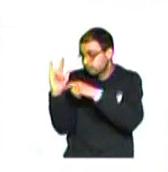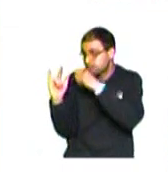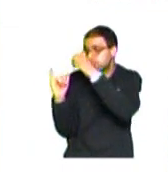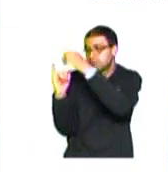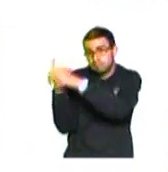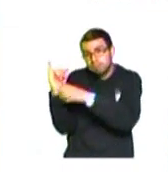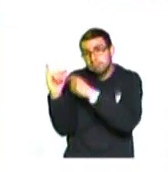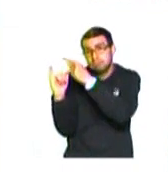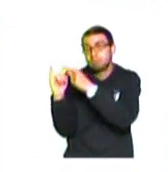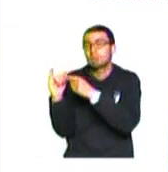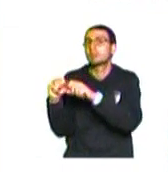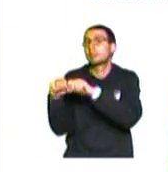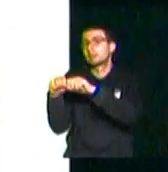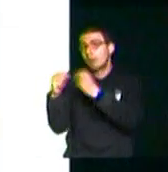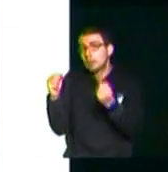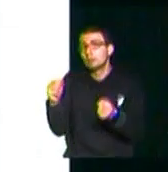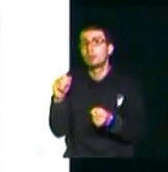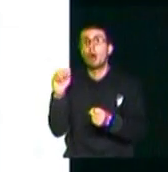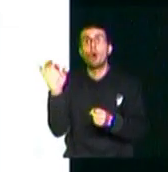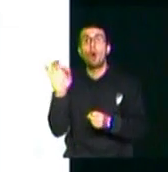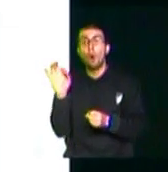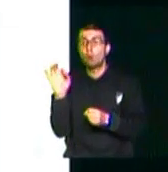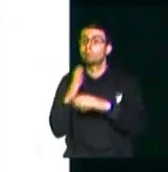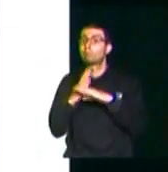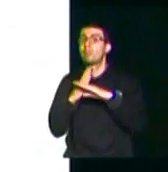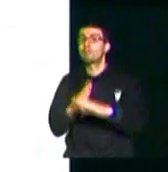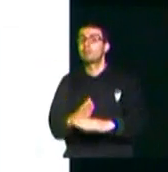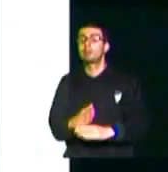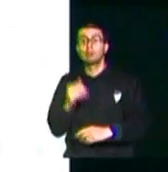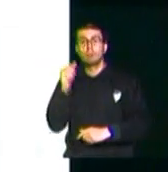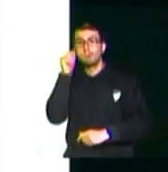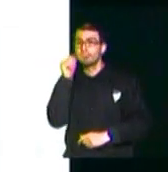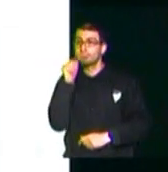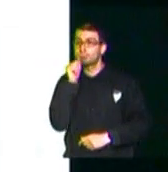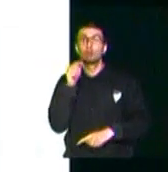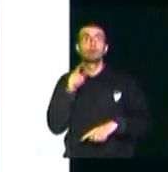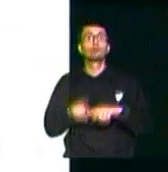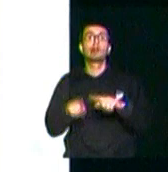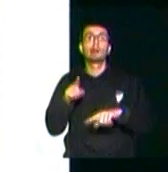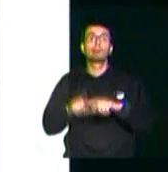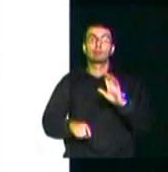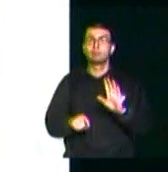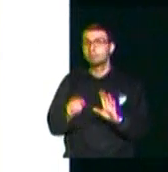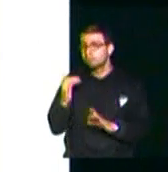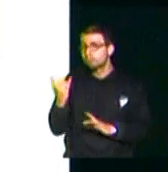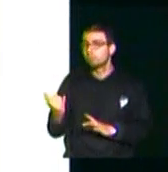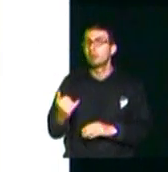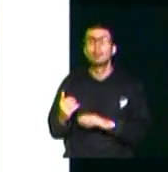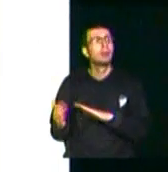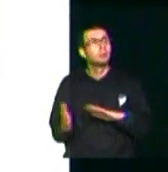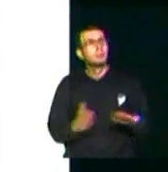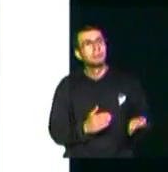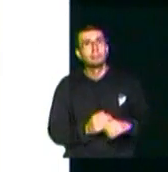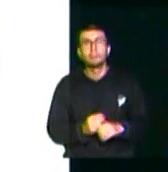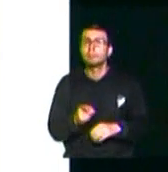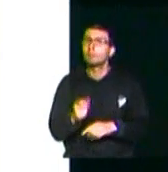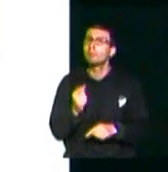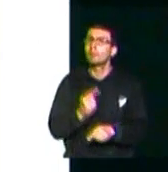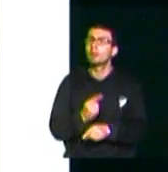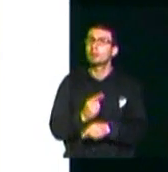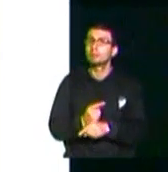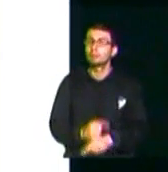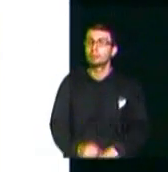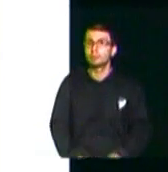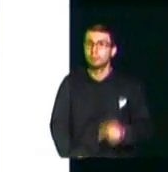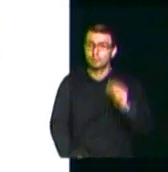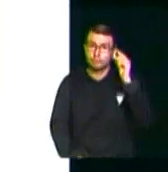incluso asociarse a trastornos de infertilidad. Y vemos ahí características. Este flujo clara